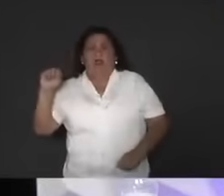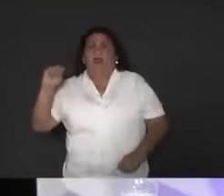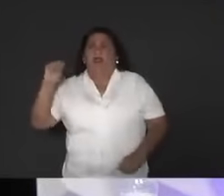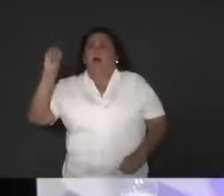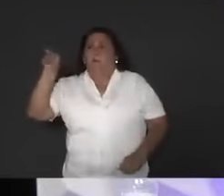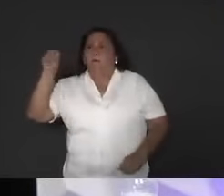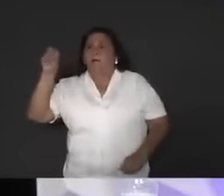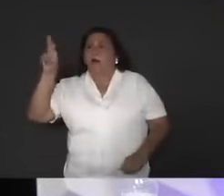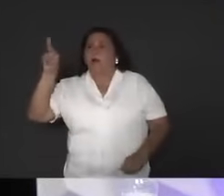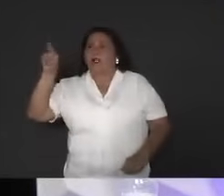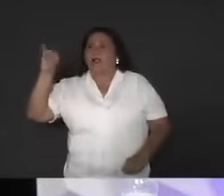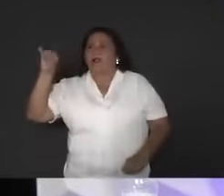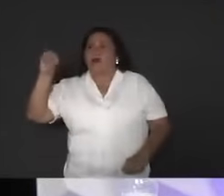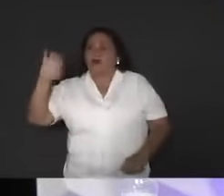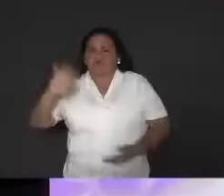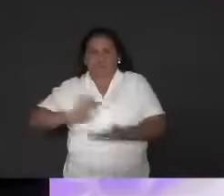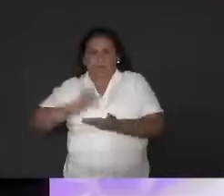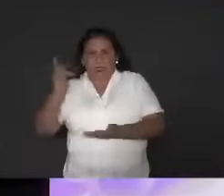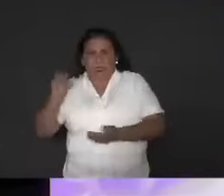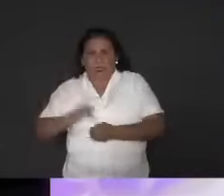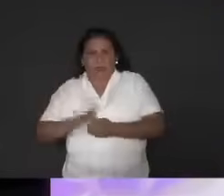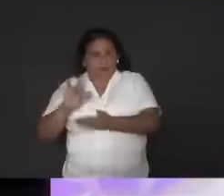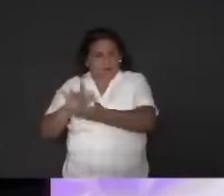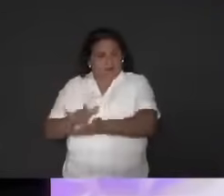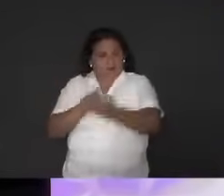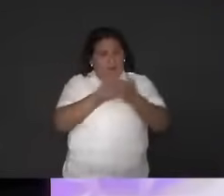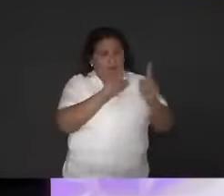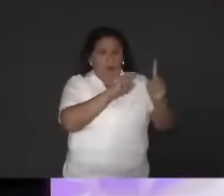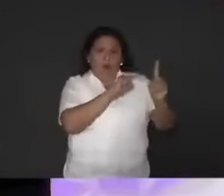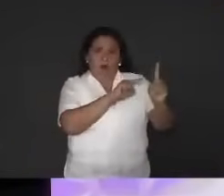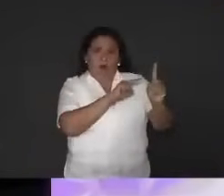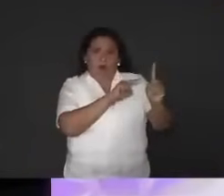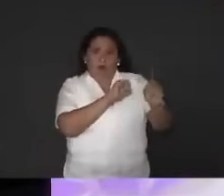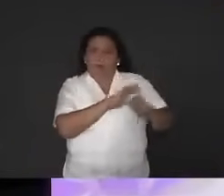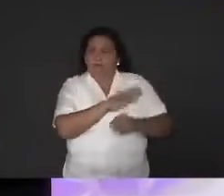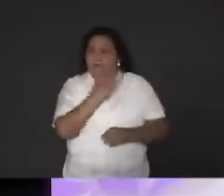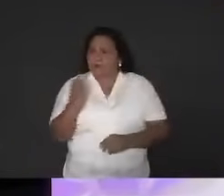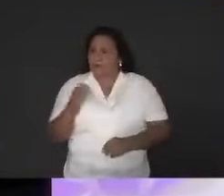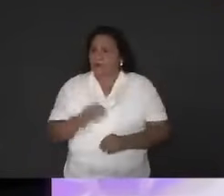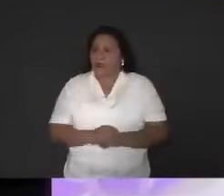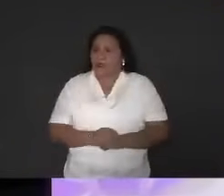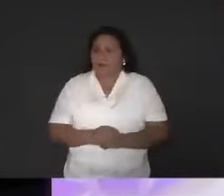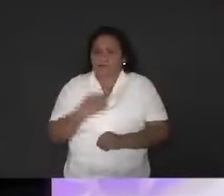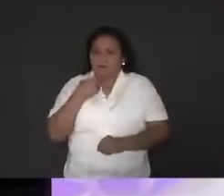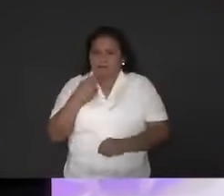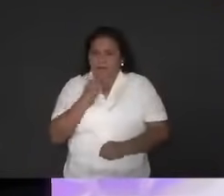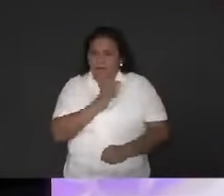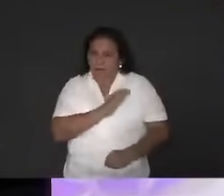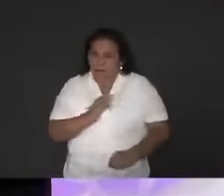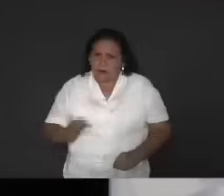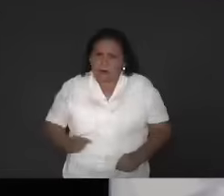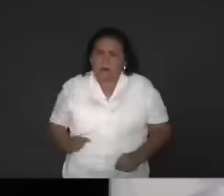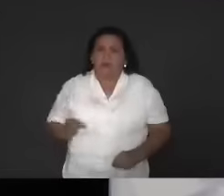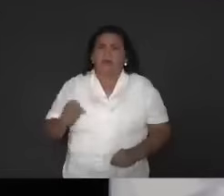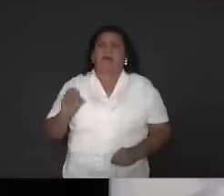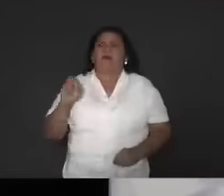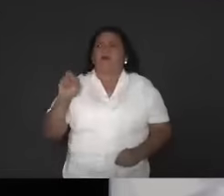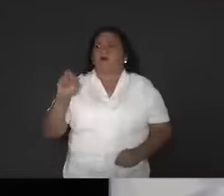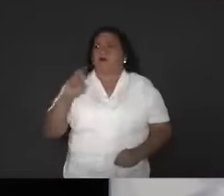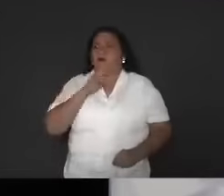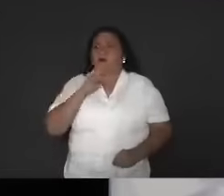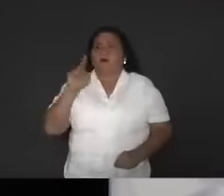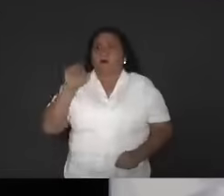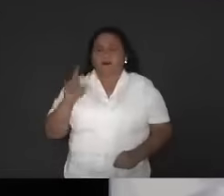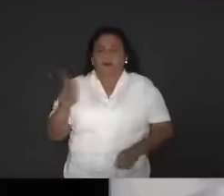agradezco su apoyo. Gracias, candidato. ¿Alguien más? Candidato, adelante. Sí, solamente quisiera recordar que el candidato